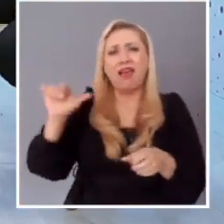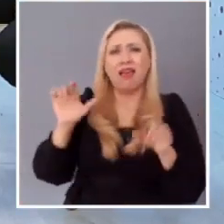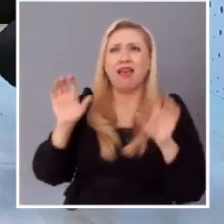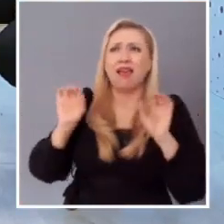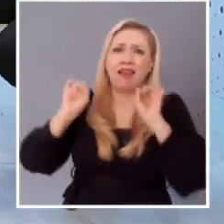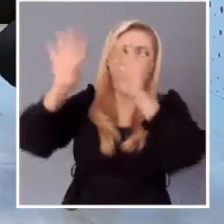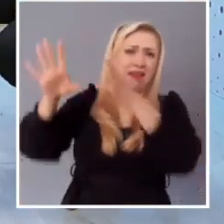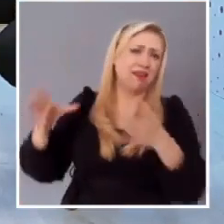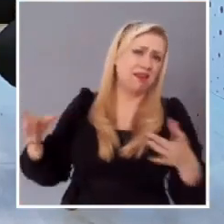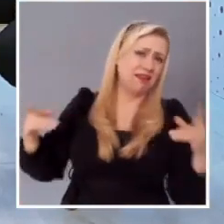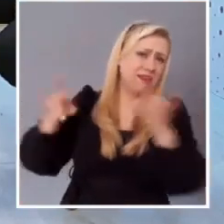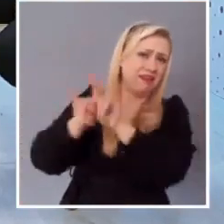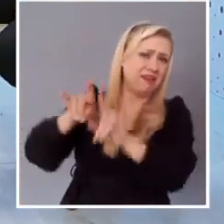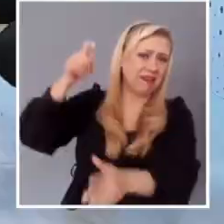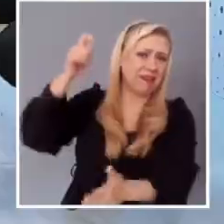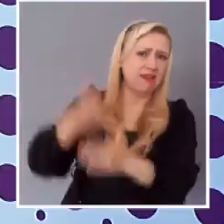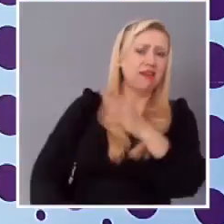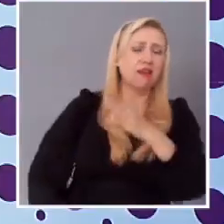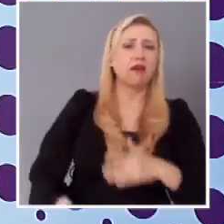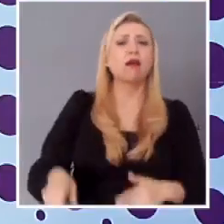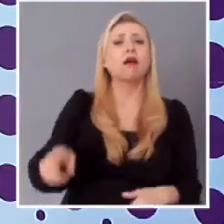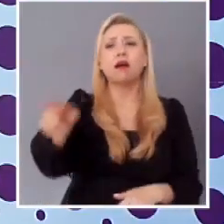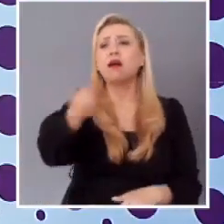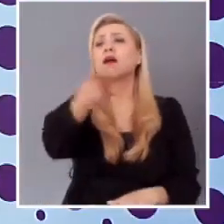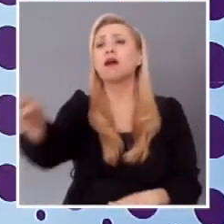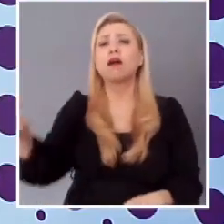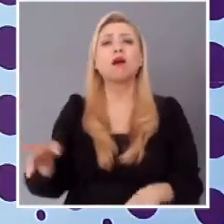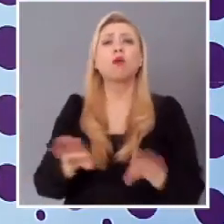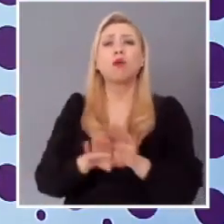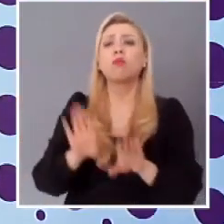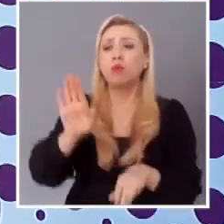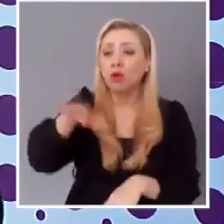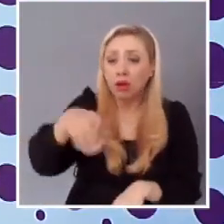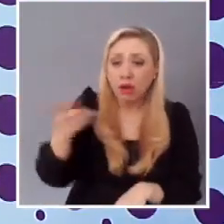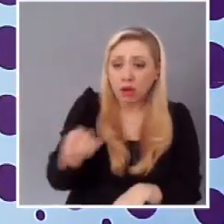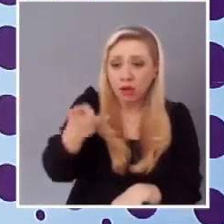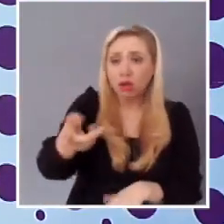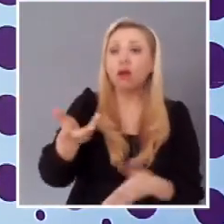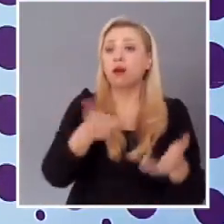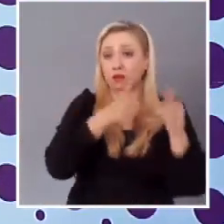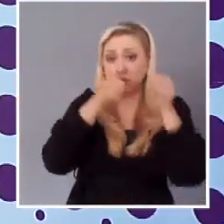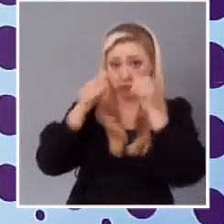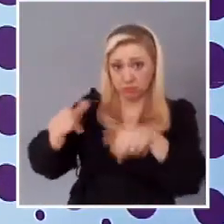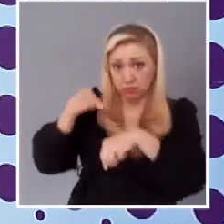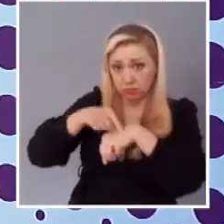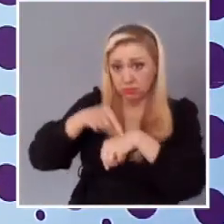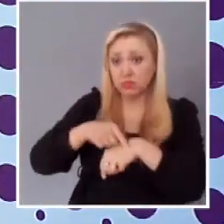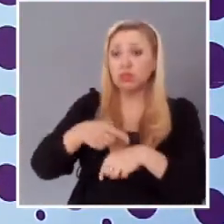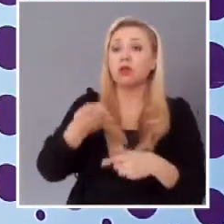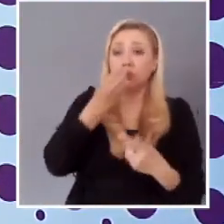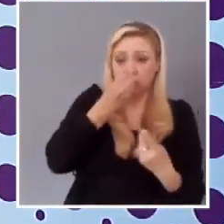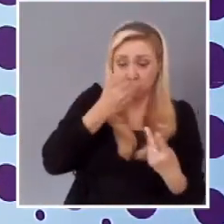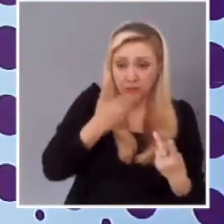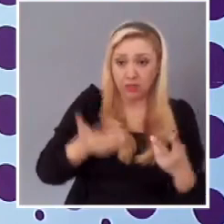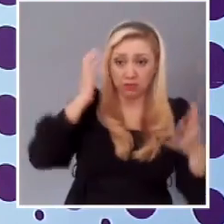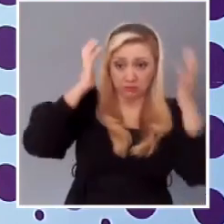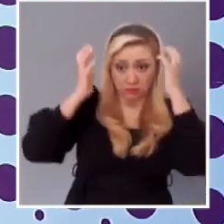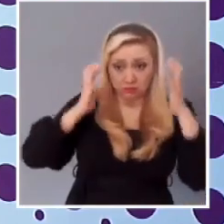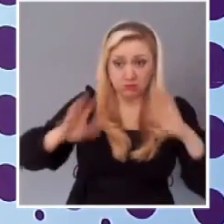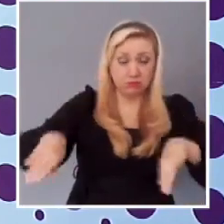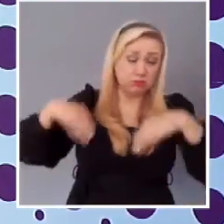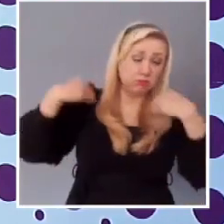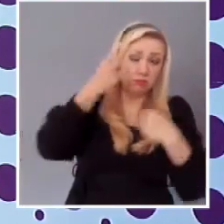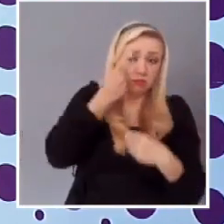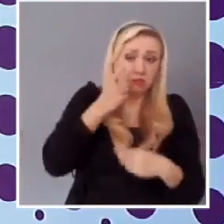las personas usuarias cómo se les brindan los servicios, saber toda la carga que sobrellevan las familias cuando éstas